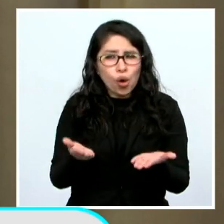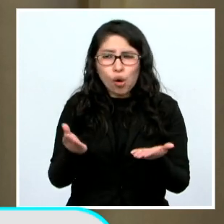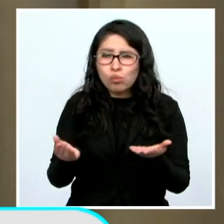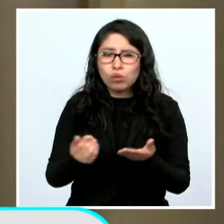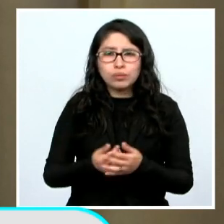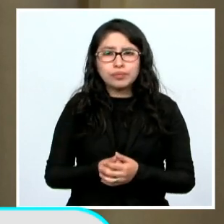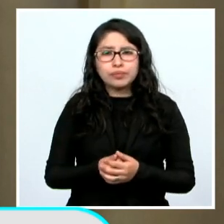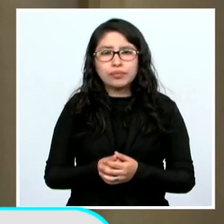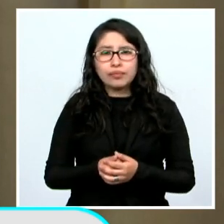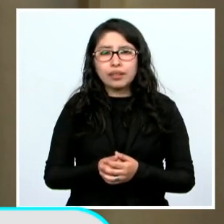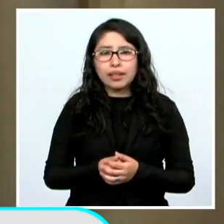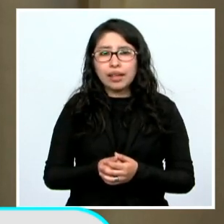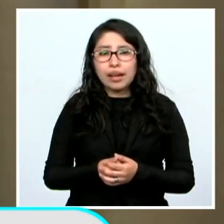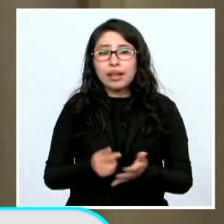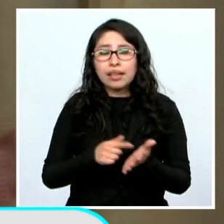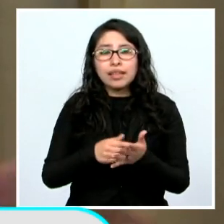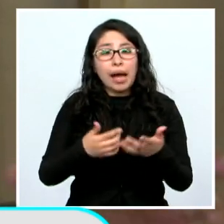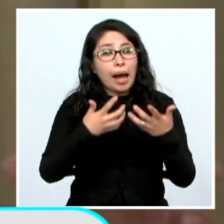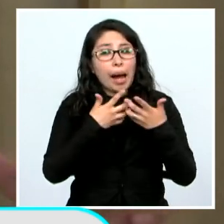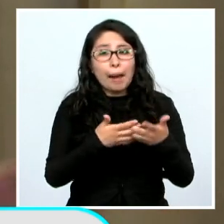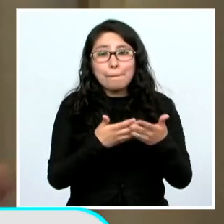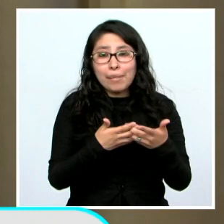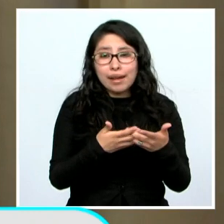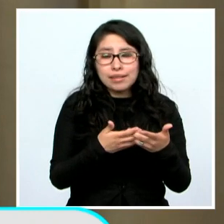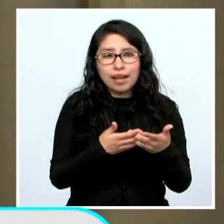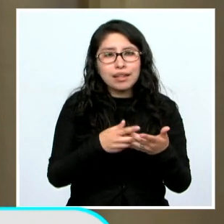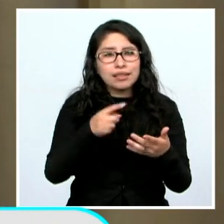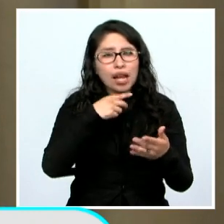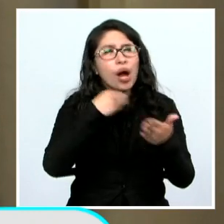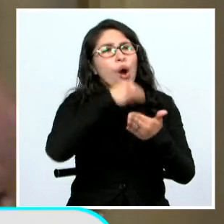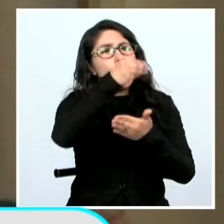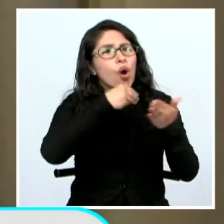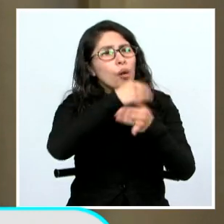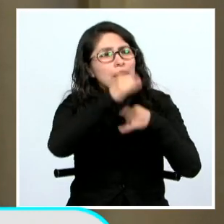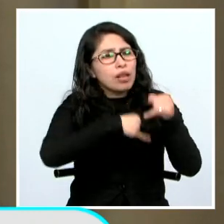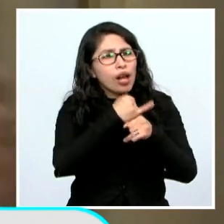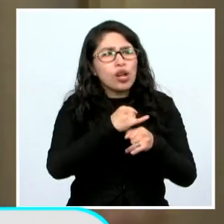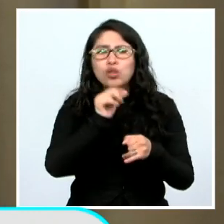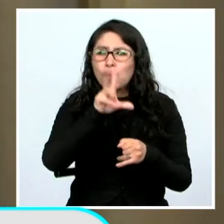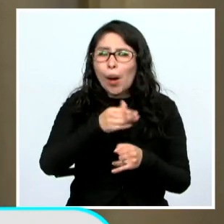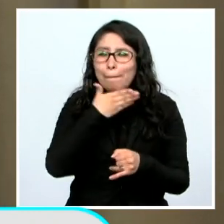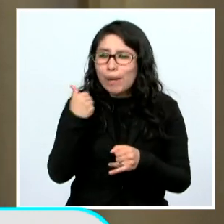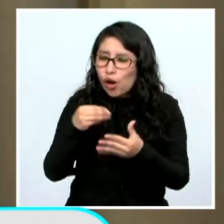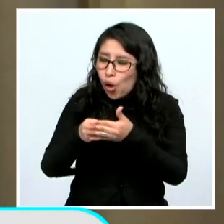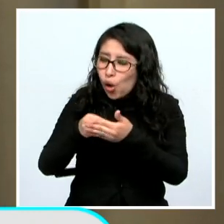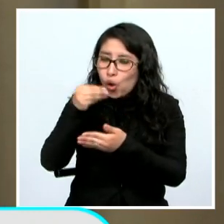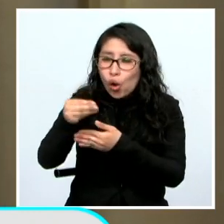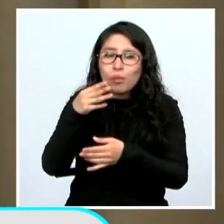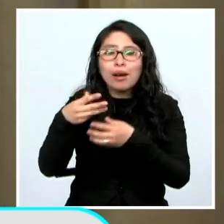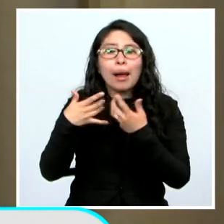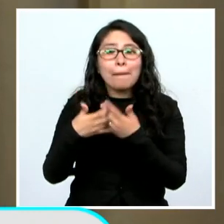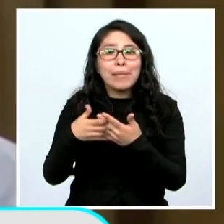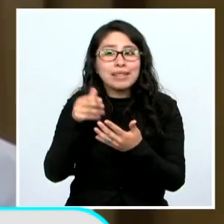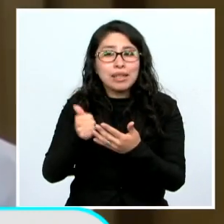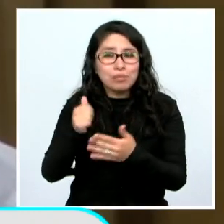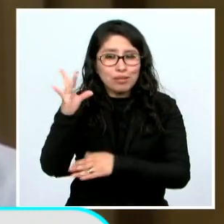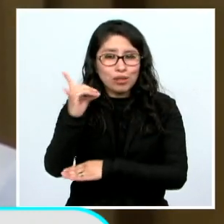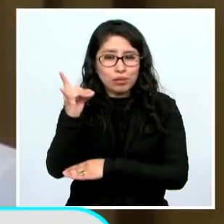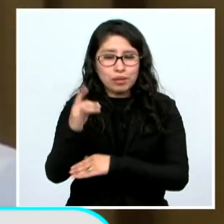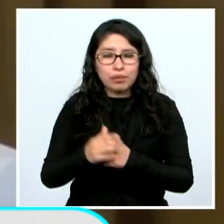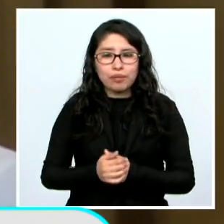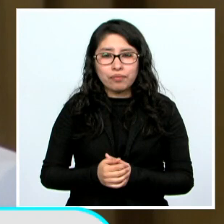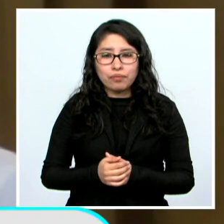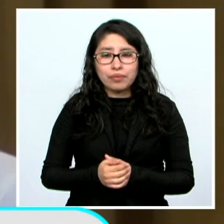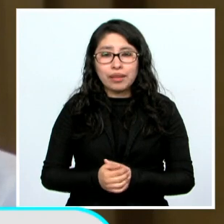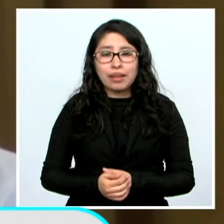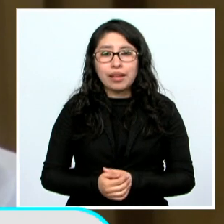empresas dicen, en lugar de comprar de afuera, voy a comprar boliviano? ¿Es un poco un círculo virtuoso, digamos? 3% el interés,